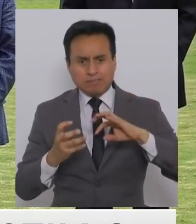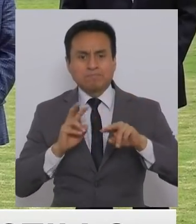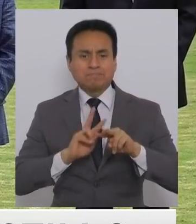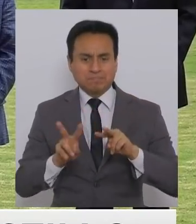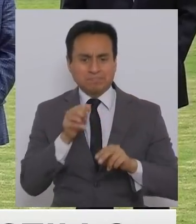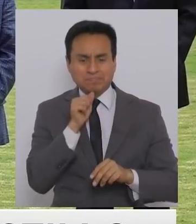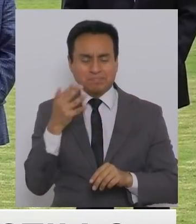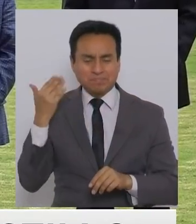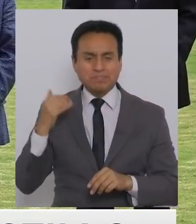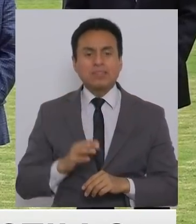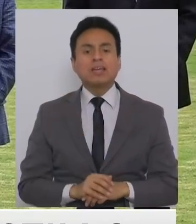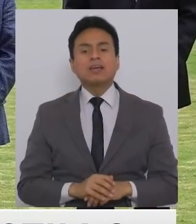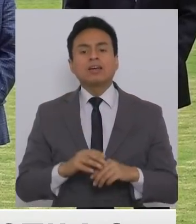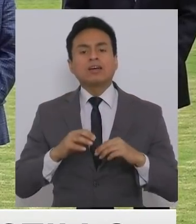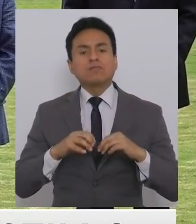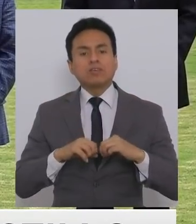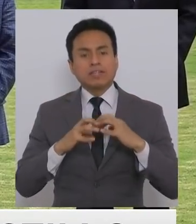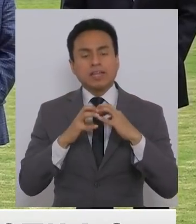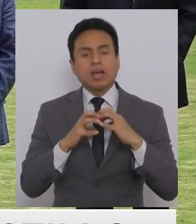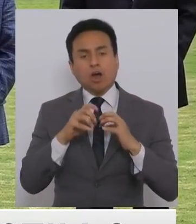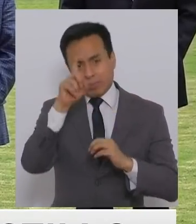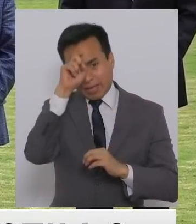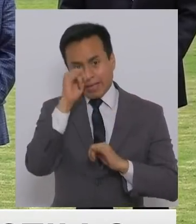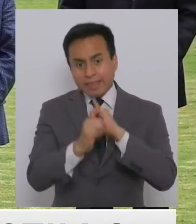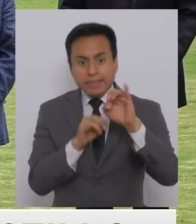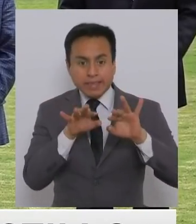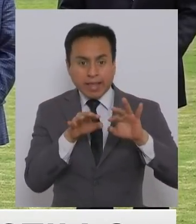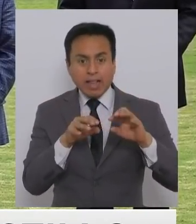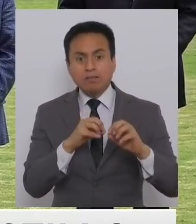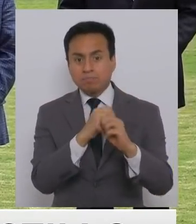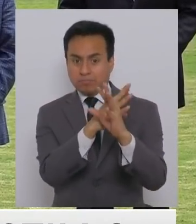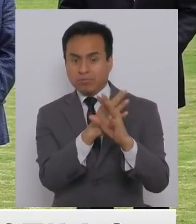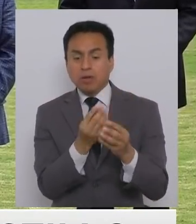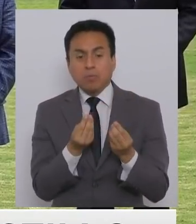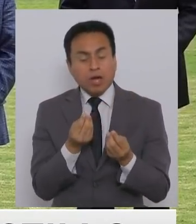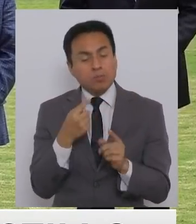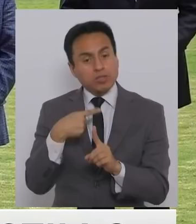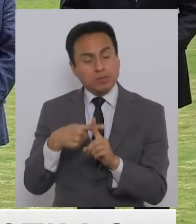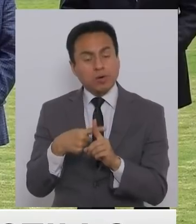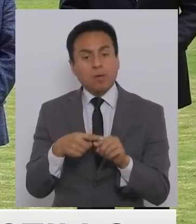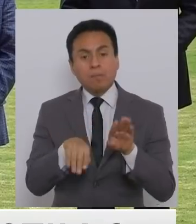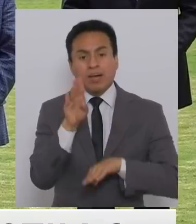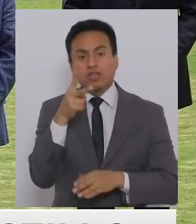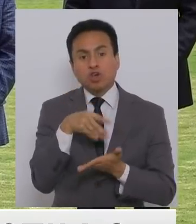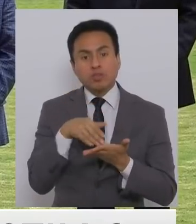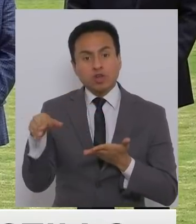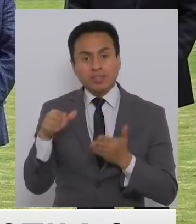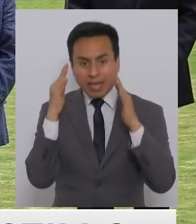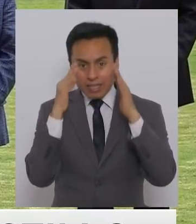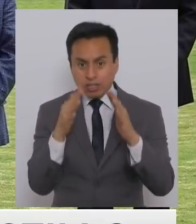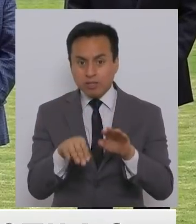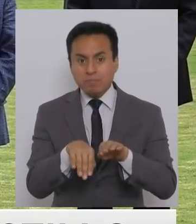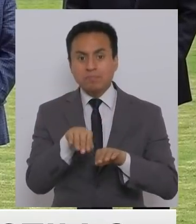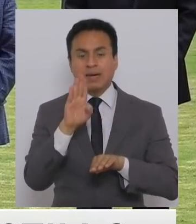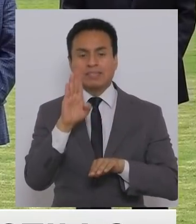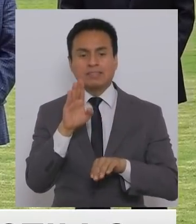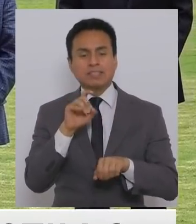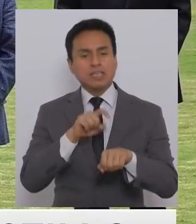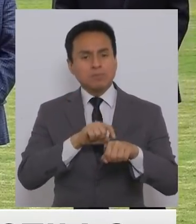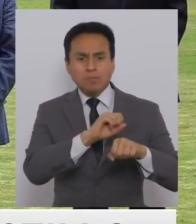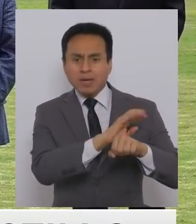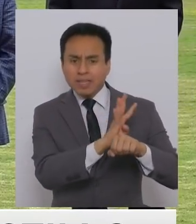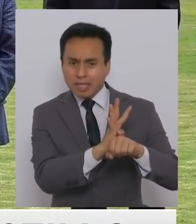Vamos a fortalecer el hospital digital, porque ha sido un éxito total. Ha prestado más de 2 millones de atenciones durante la